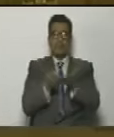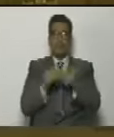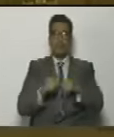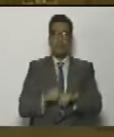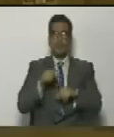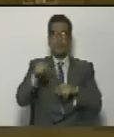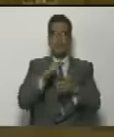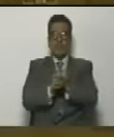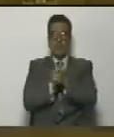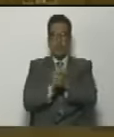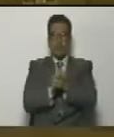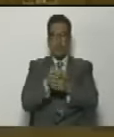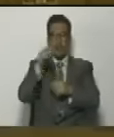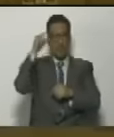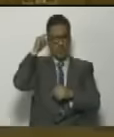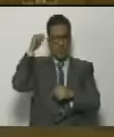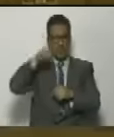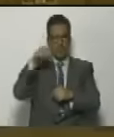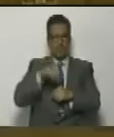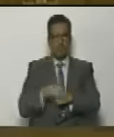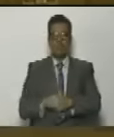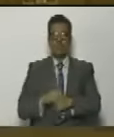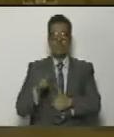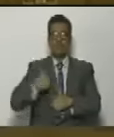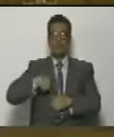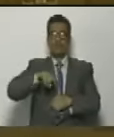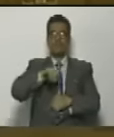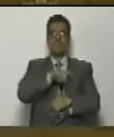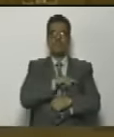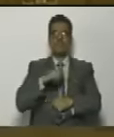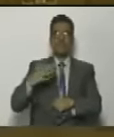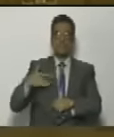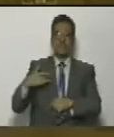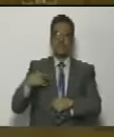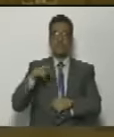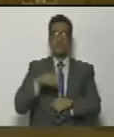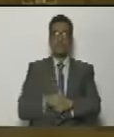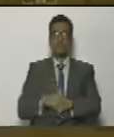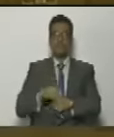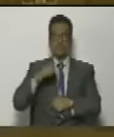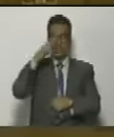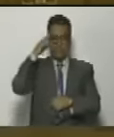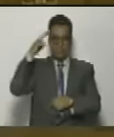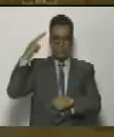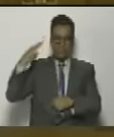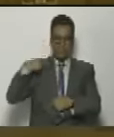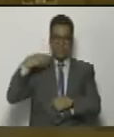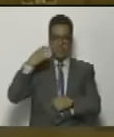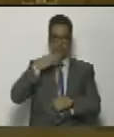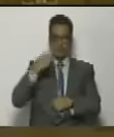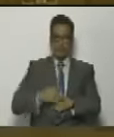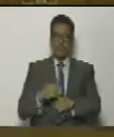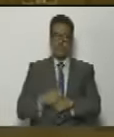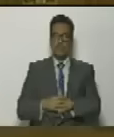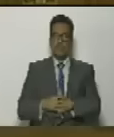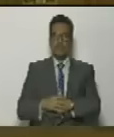eso, camarada, hoy nosotros nos sentimos orgullosos de